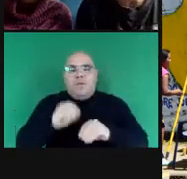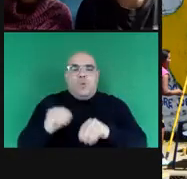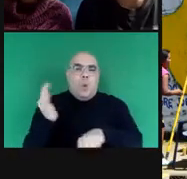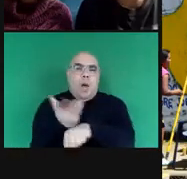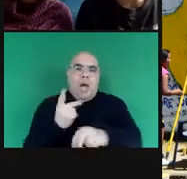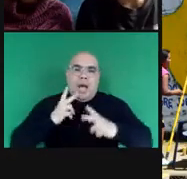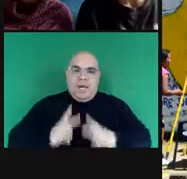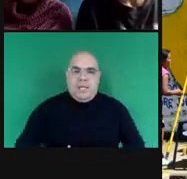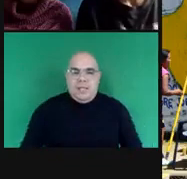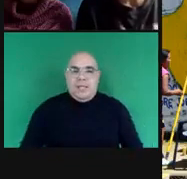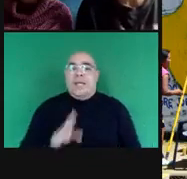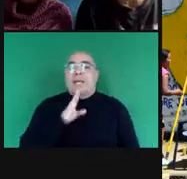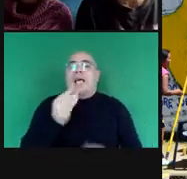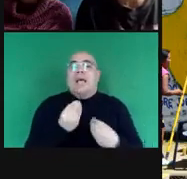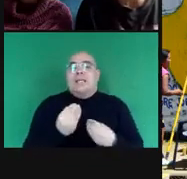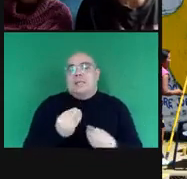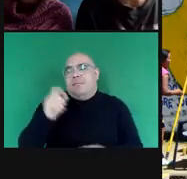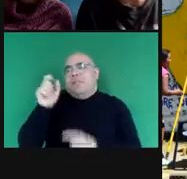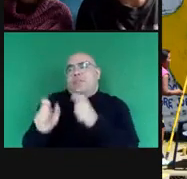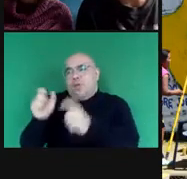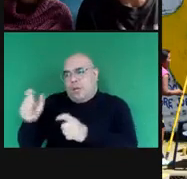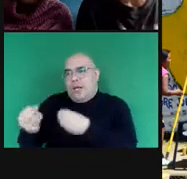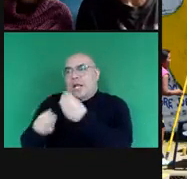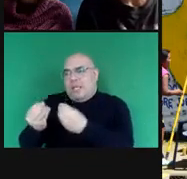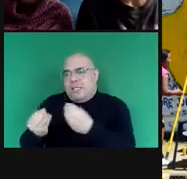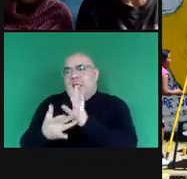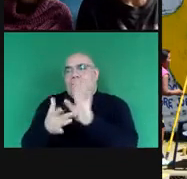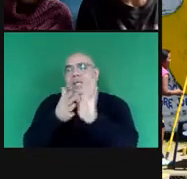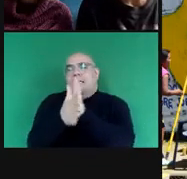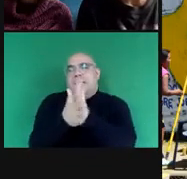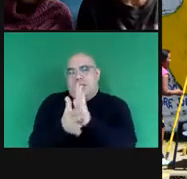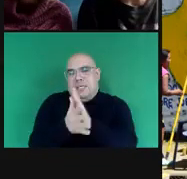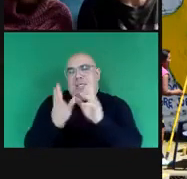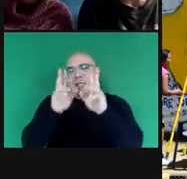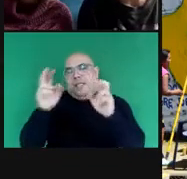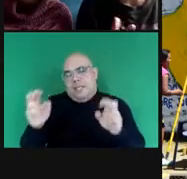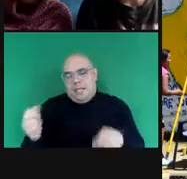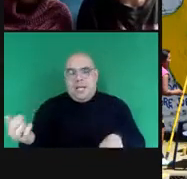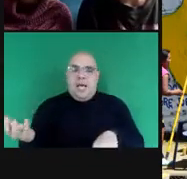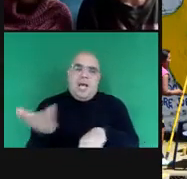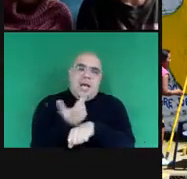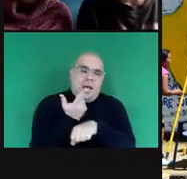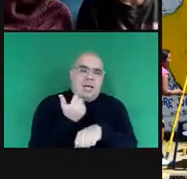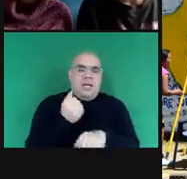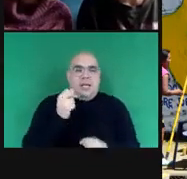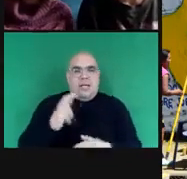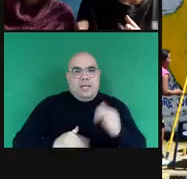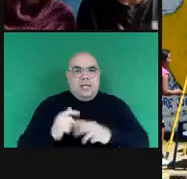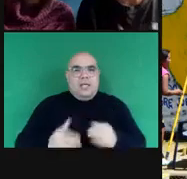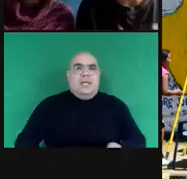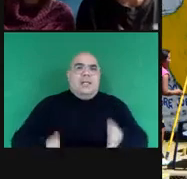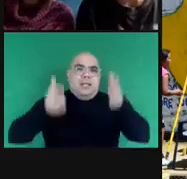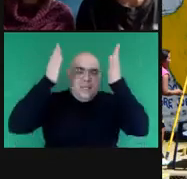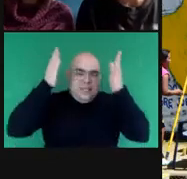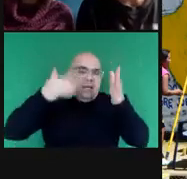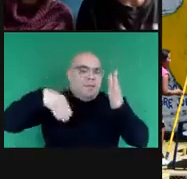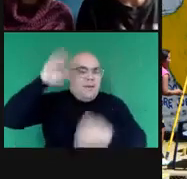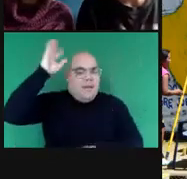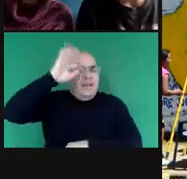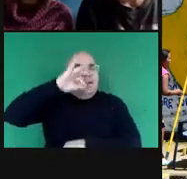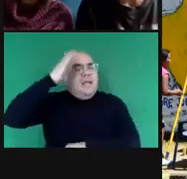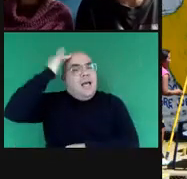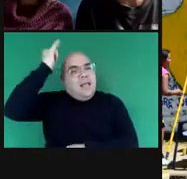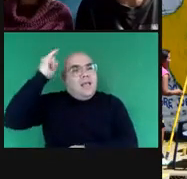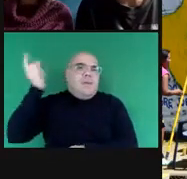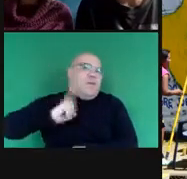imagen hecha por la gente. Yo creo que el arte urbano o el graffiti no es de la academia, es más de la gente, ¿no?